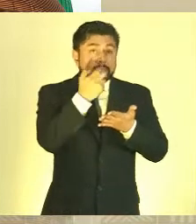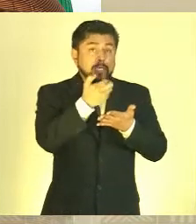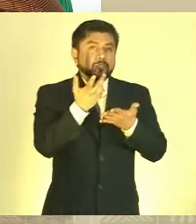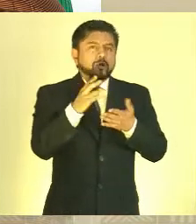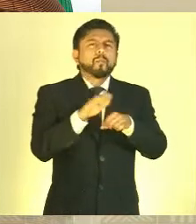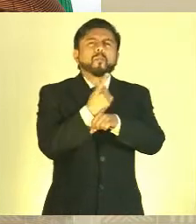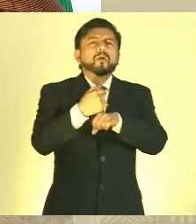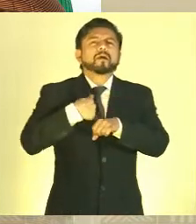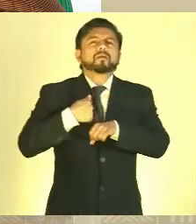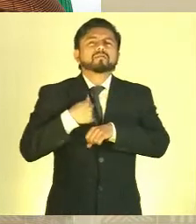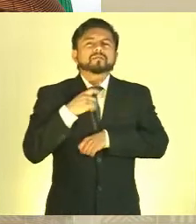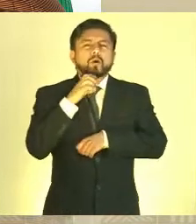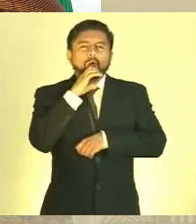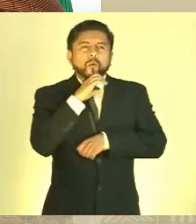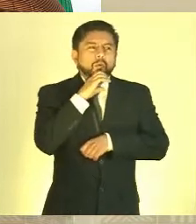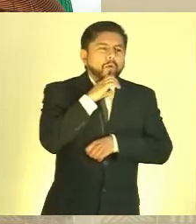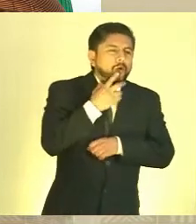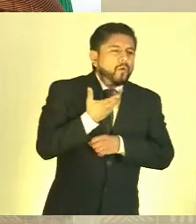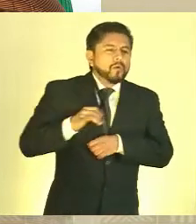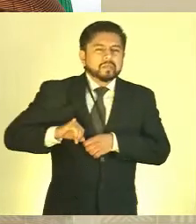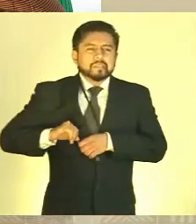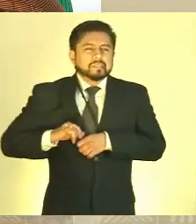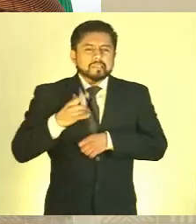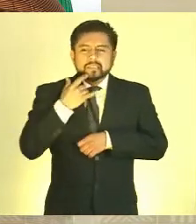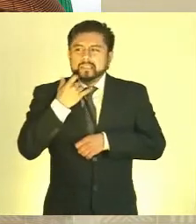Pero soy curioso y cuando